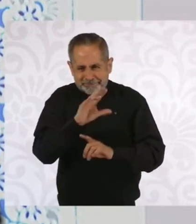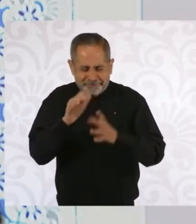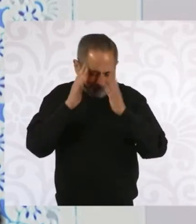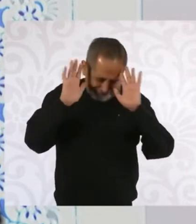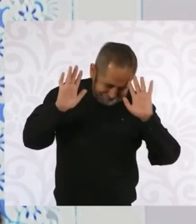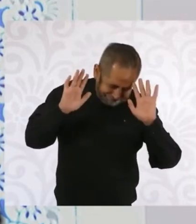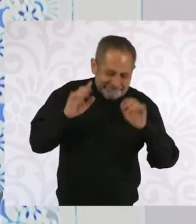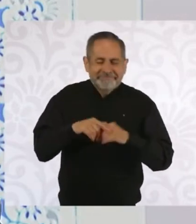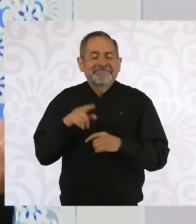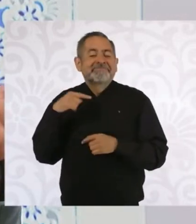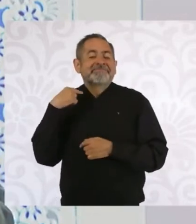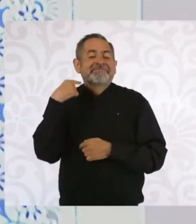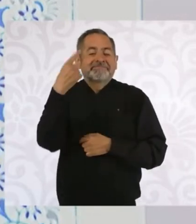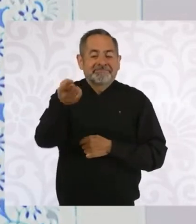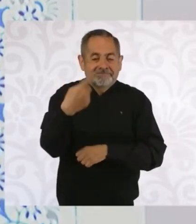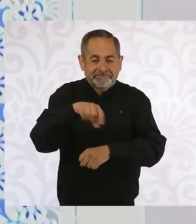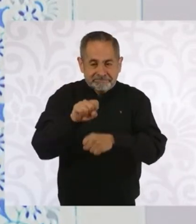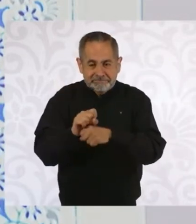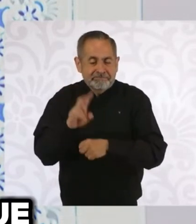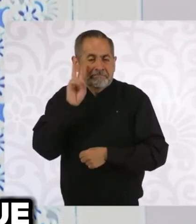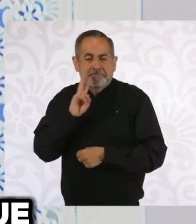semana a